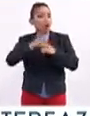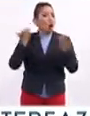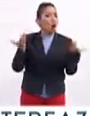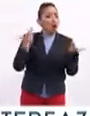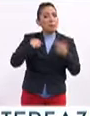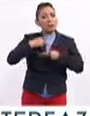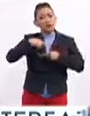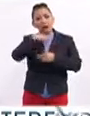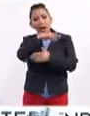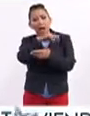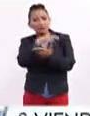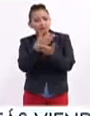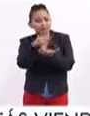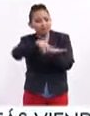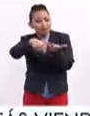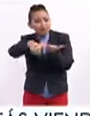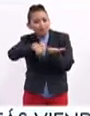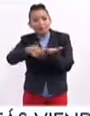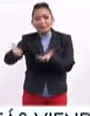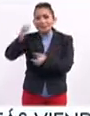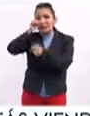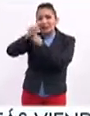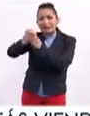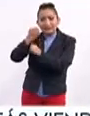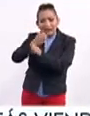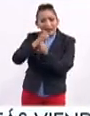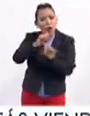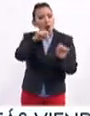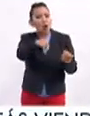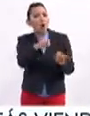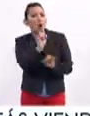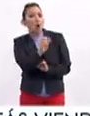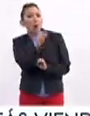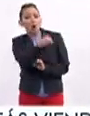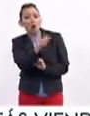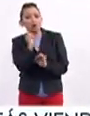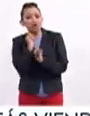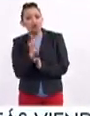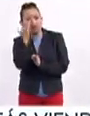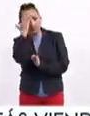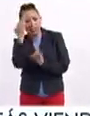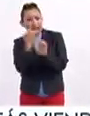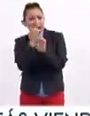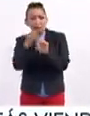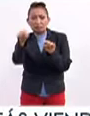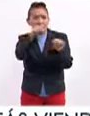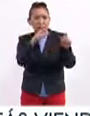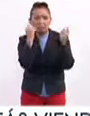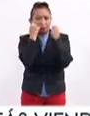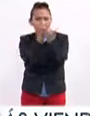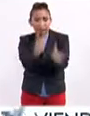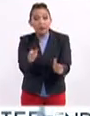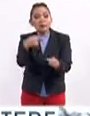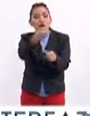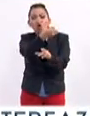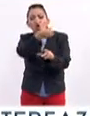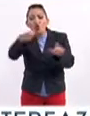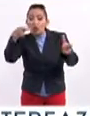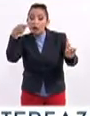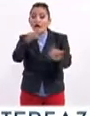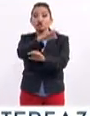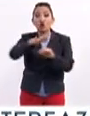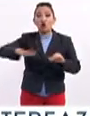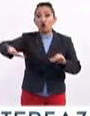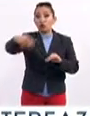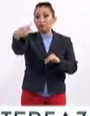oficial de registro civil, en una secretaría de Estado, una secretaría de una entidad federativa, quien sea. Pero ¿qué frases van enfocadas a